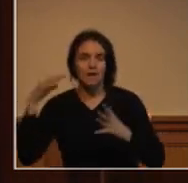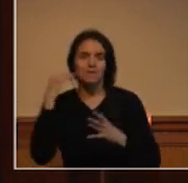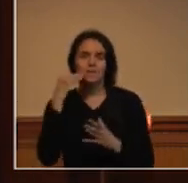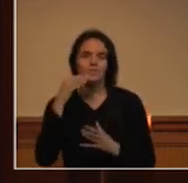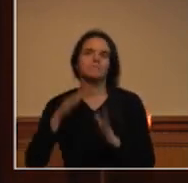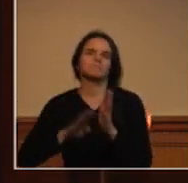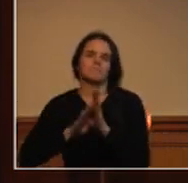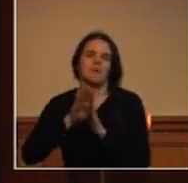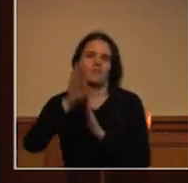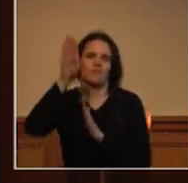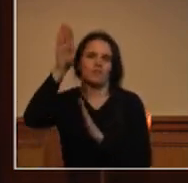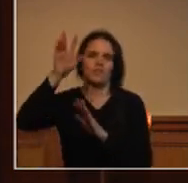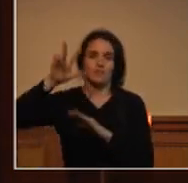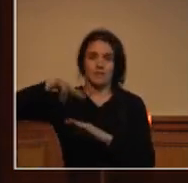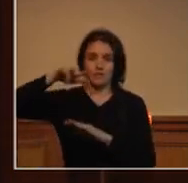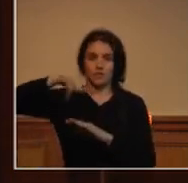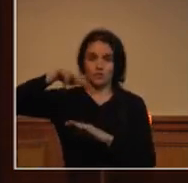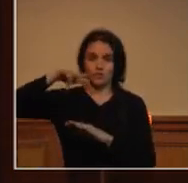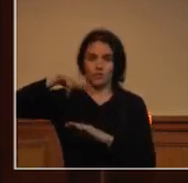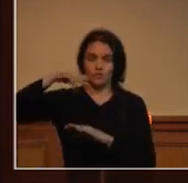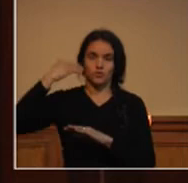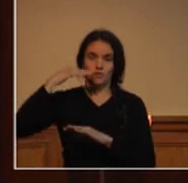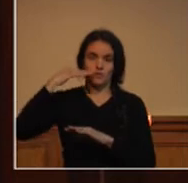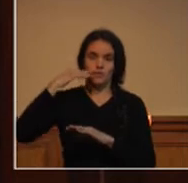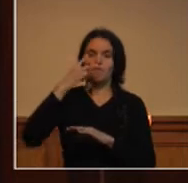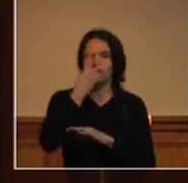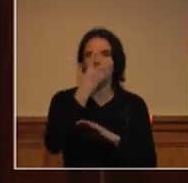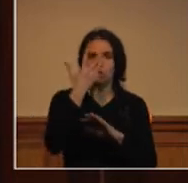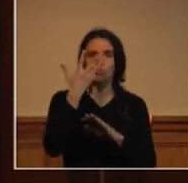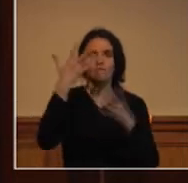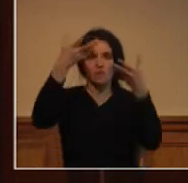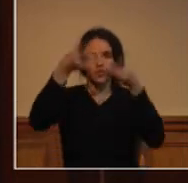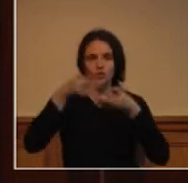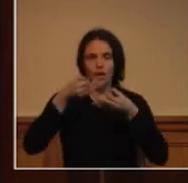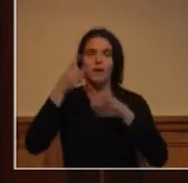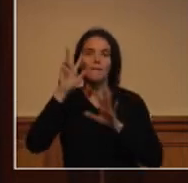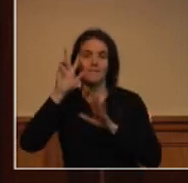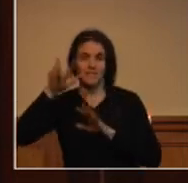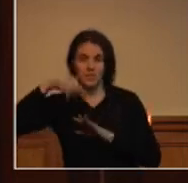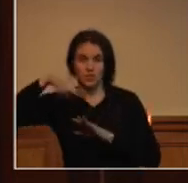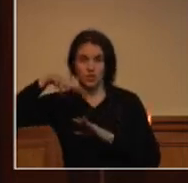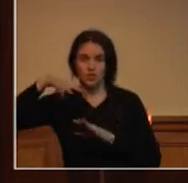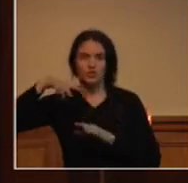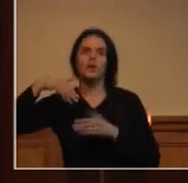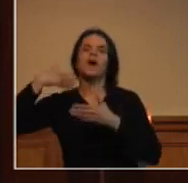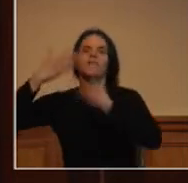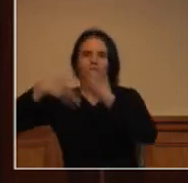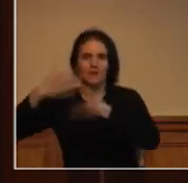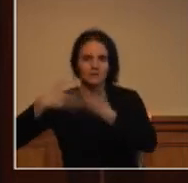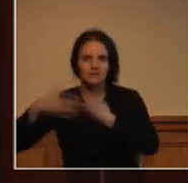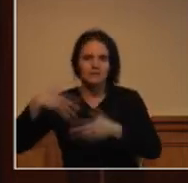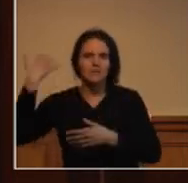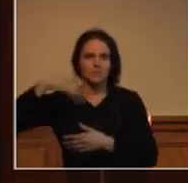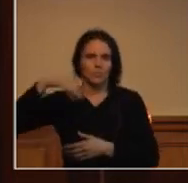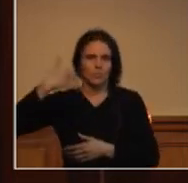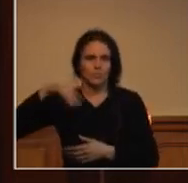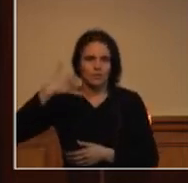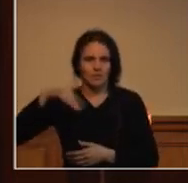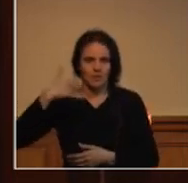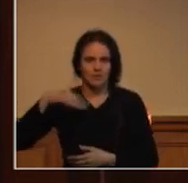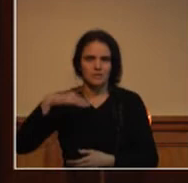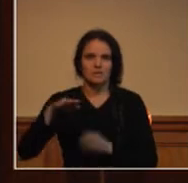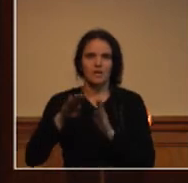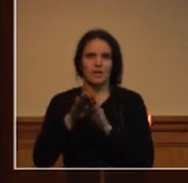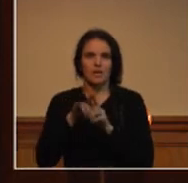mejoró. 18 de 29 niños registraron avances que son significativos de